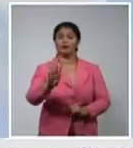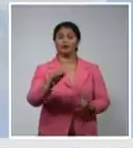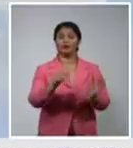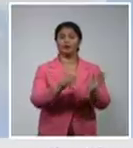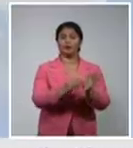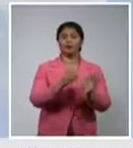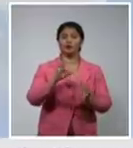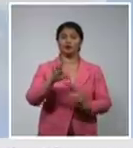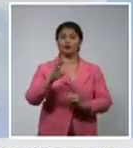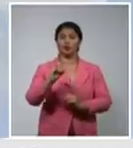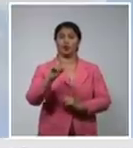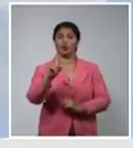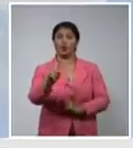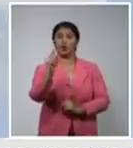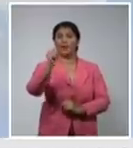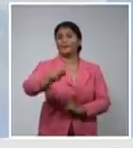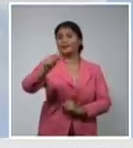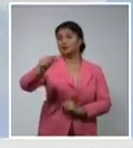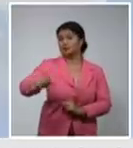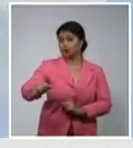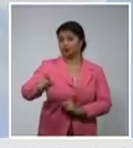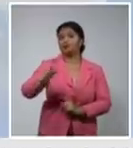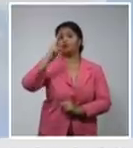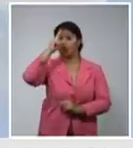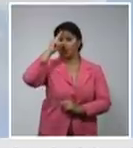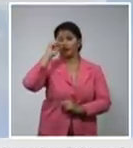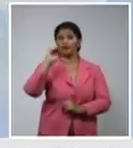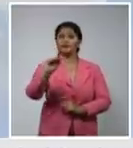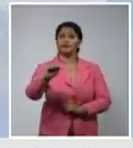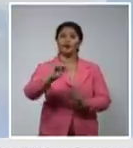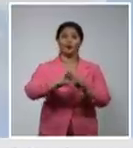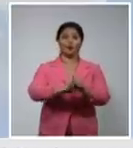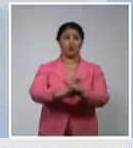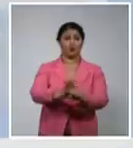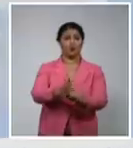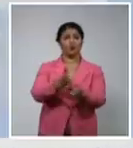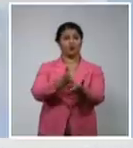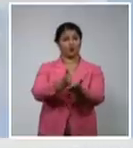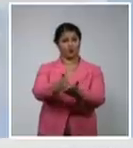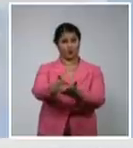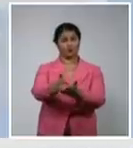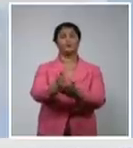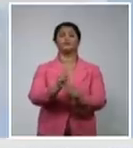24.801 pacientes en el día de hoy. Sospechosos, el